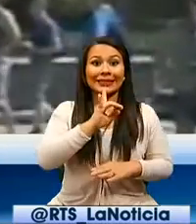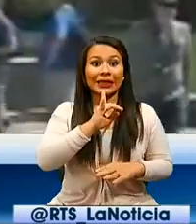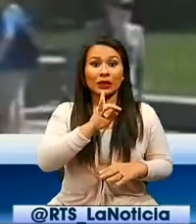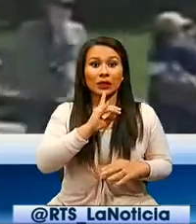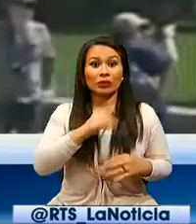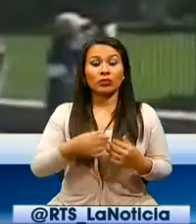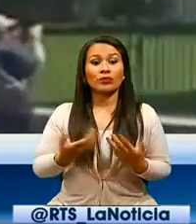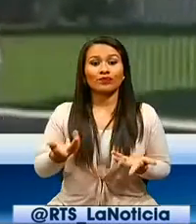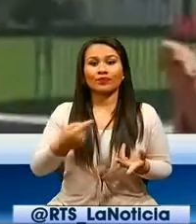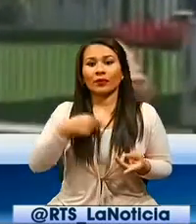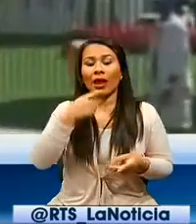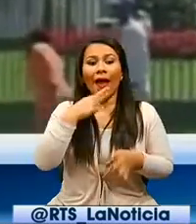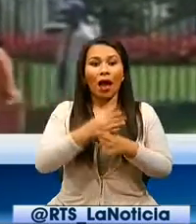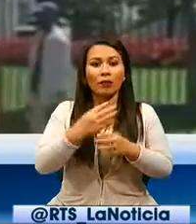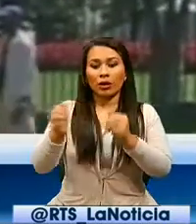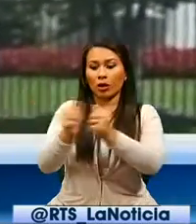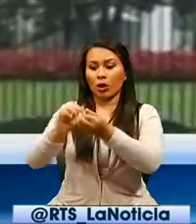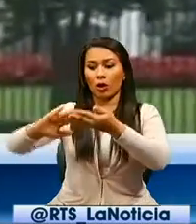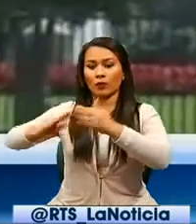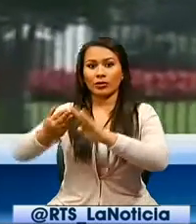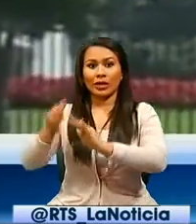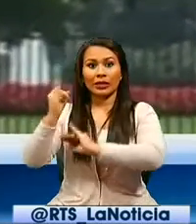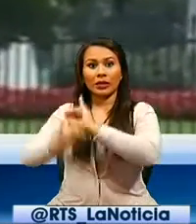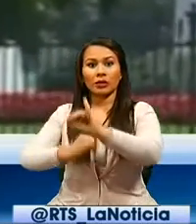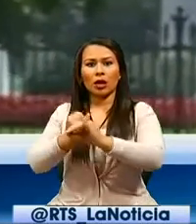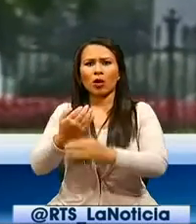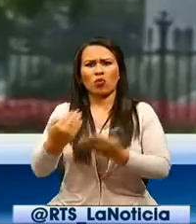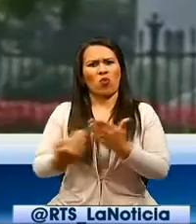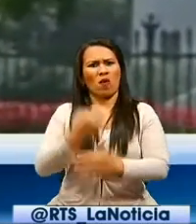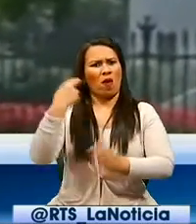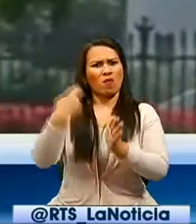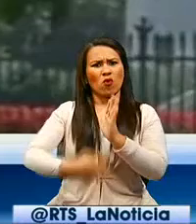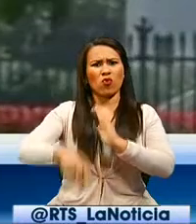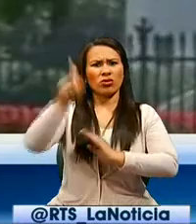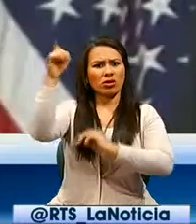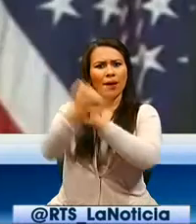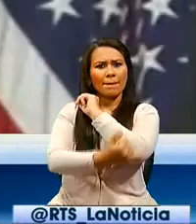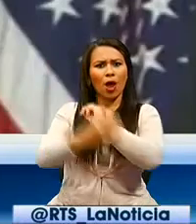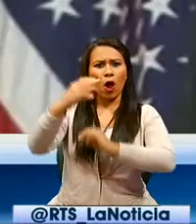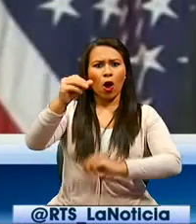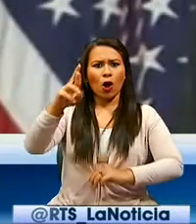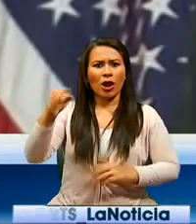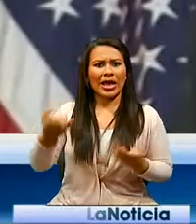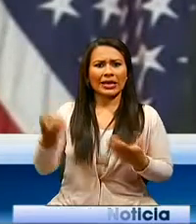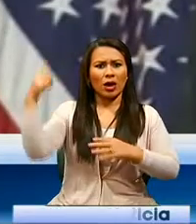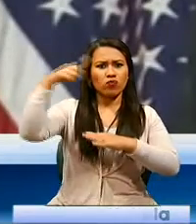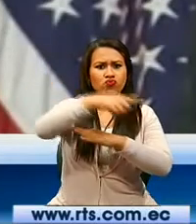que junto a la comunidad internacional evaluarán nuevas sanciones para Corea del Norte.